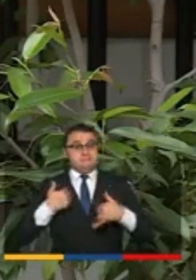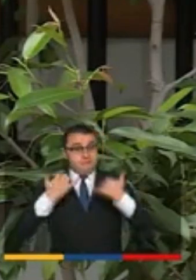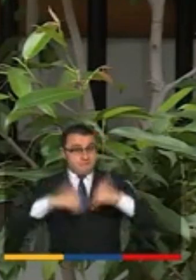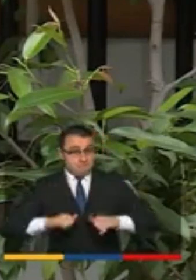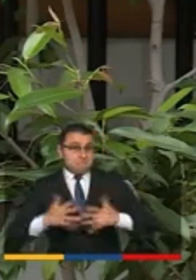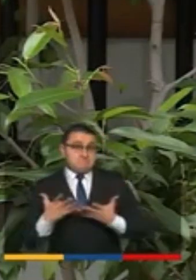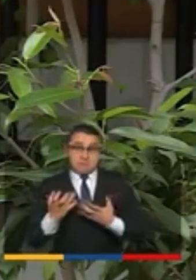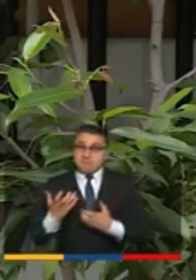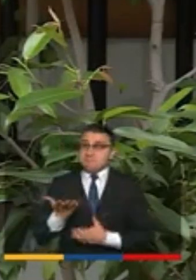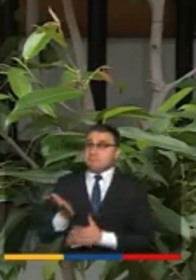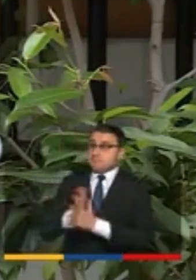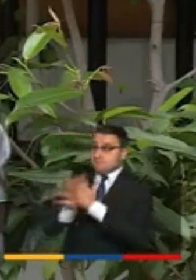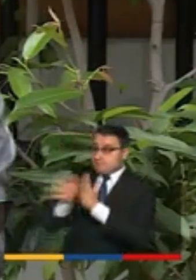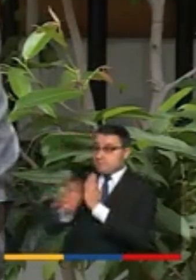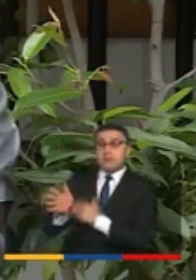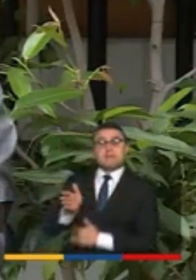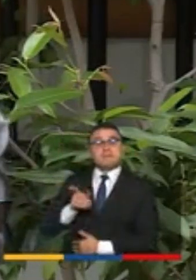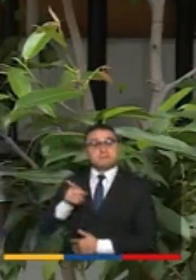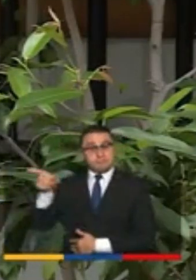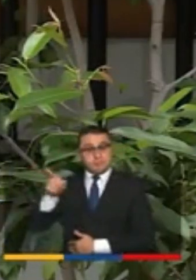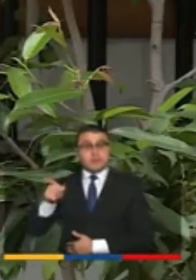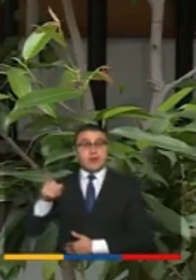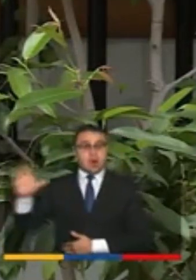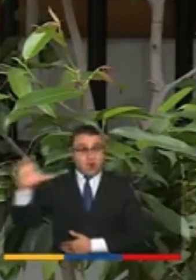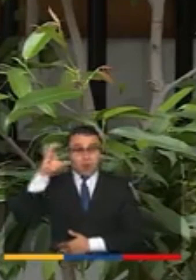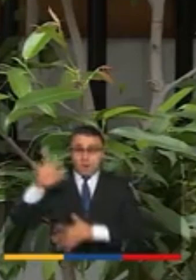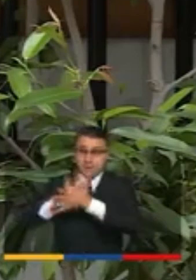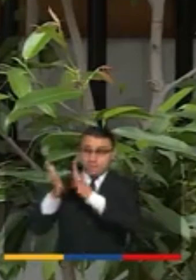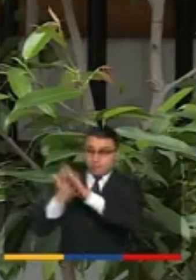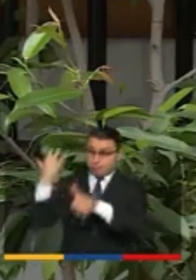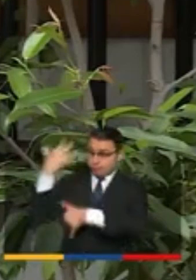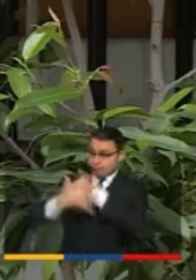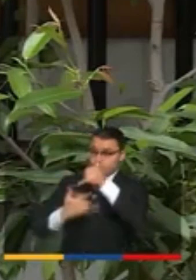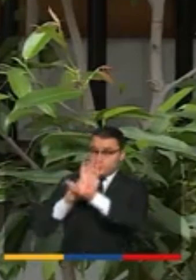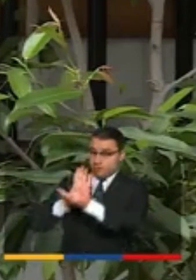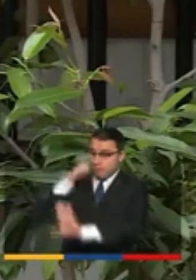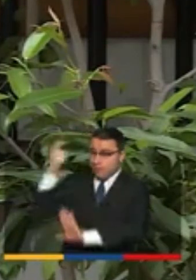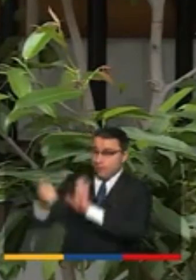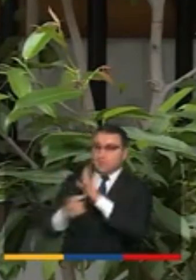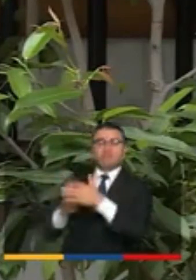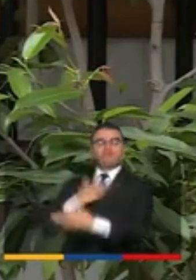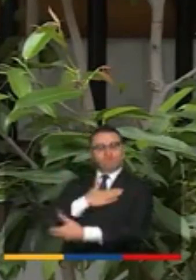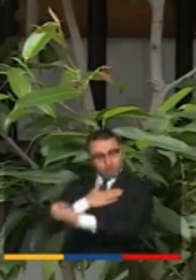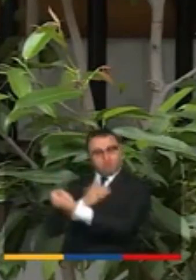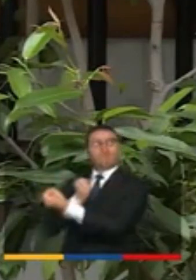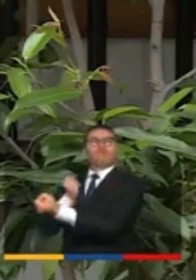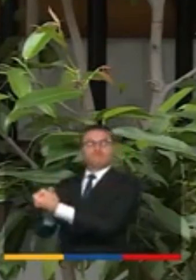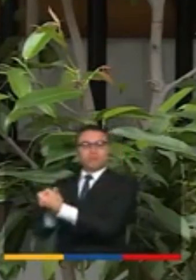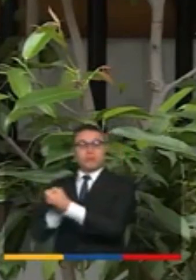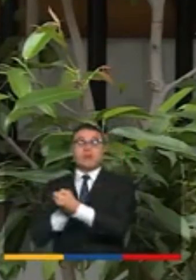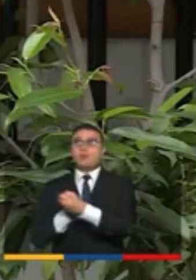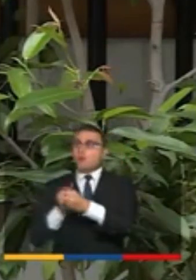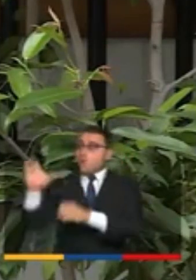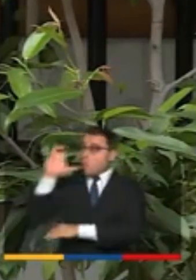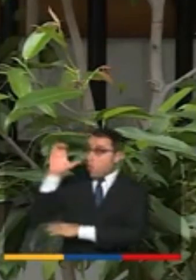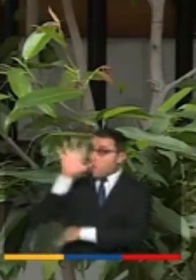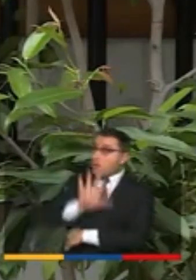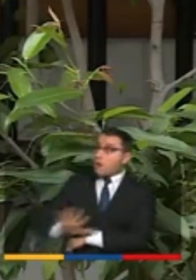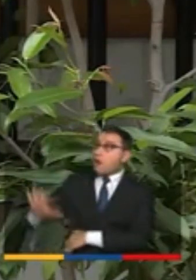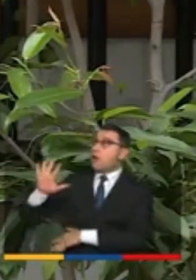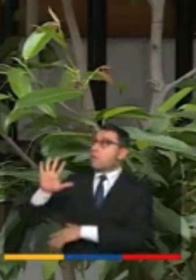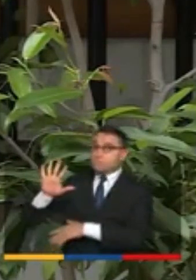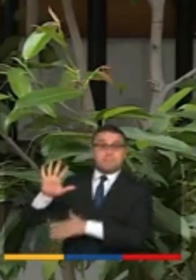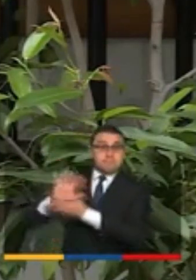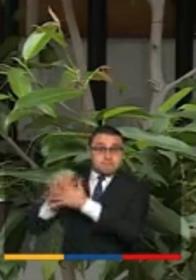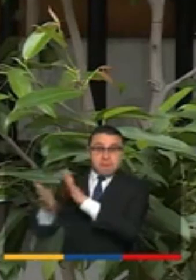apoyo para el proceso de paz total en Colombia. La paz de Colombia es también la paz de la región, una paz